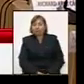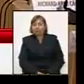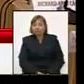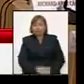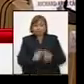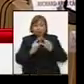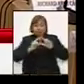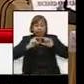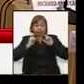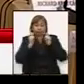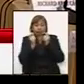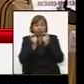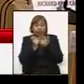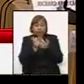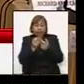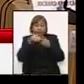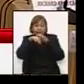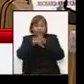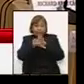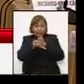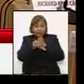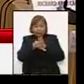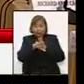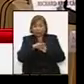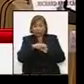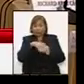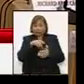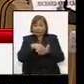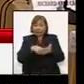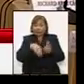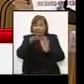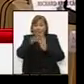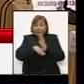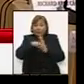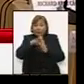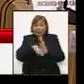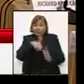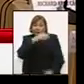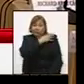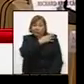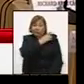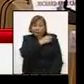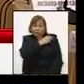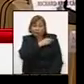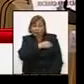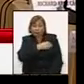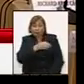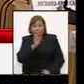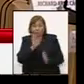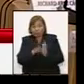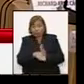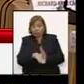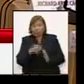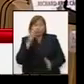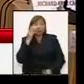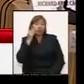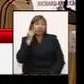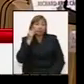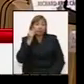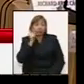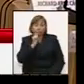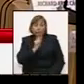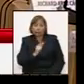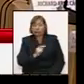el grupo que ingresaba, que eran de menor, digamos, capacitación y experiencia que el